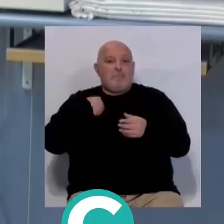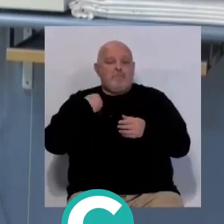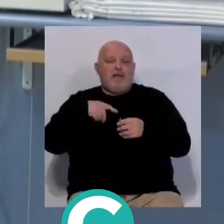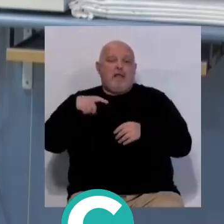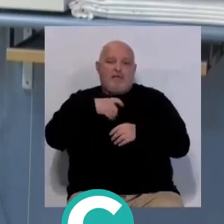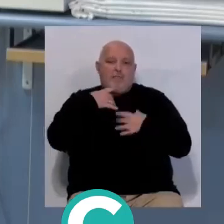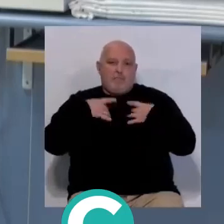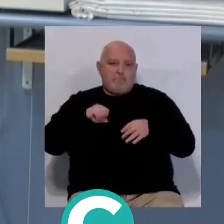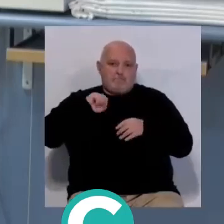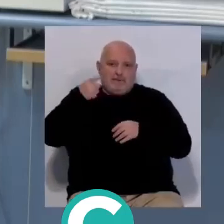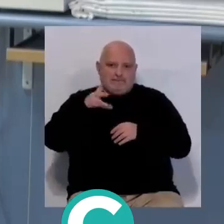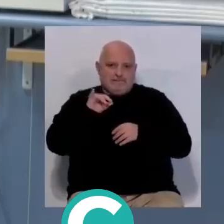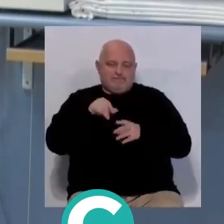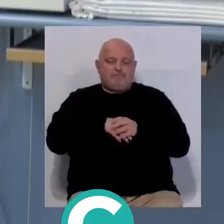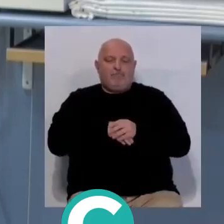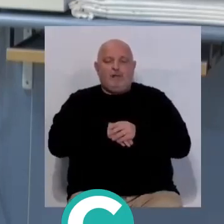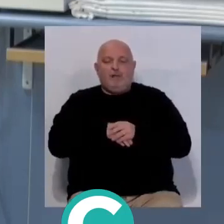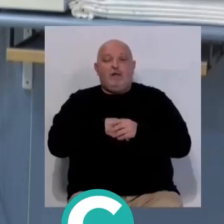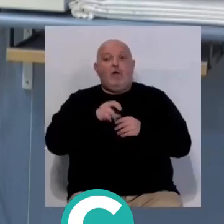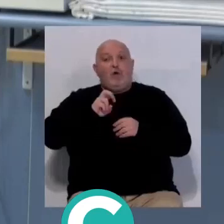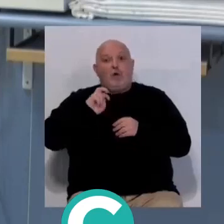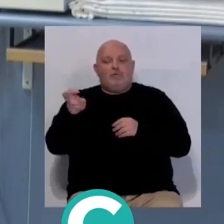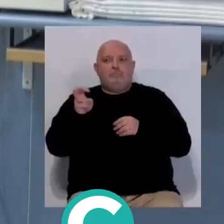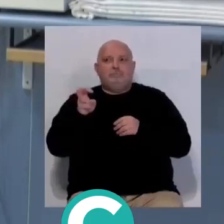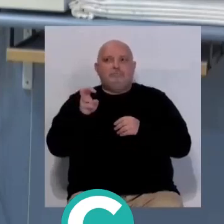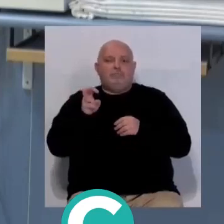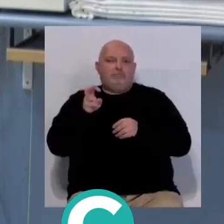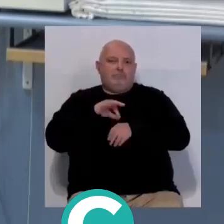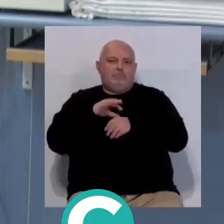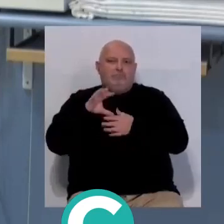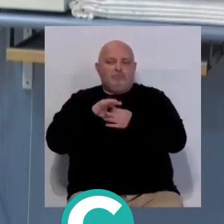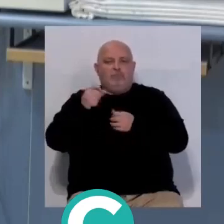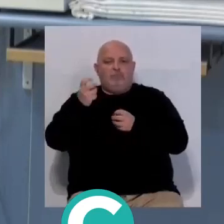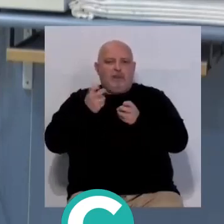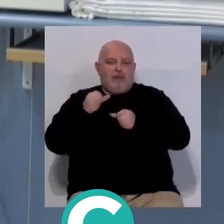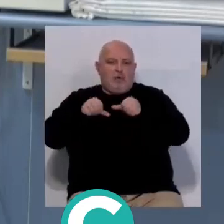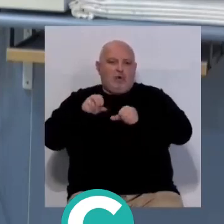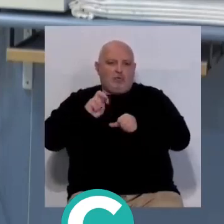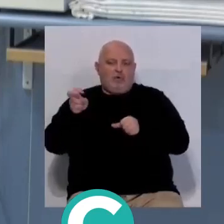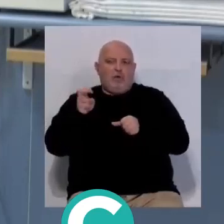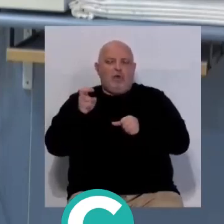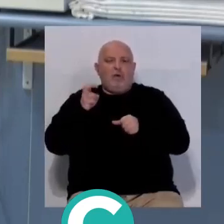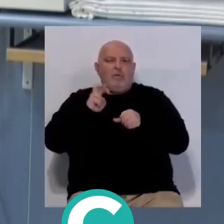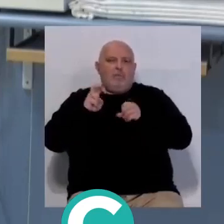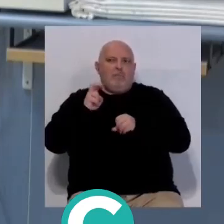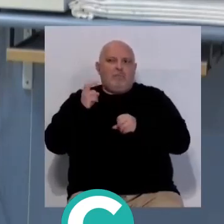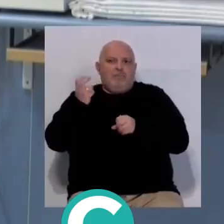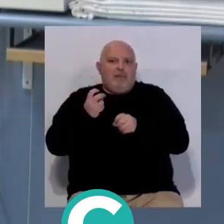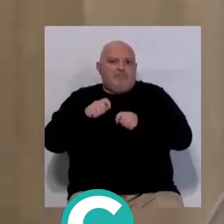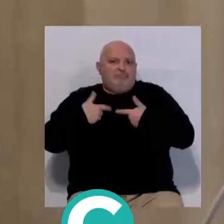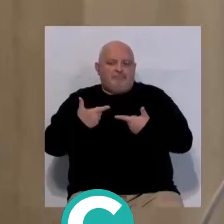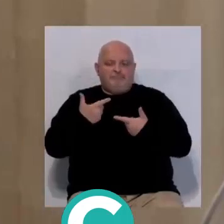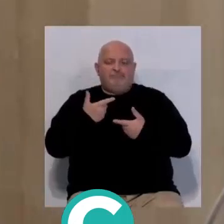es el cáncer de pulmón. También hay otras patologías que pueden tener indicación quirúrgica, incluso patologías benignas.